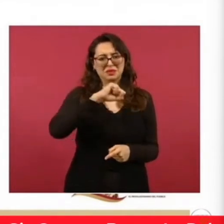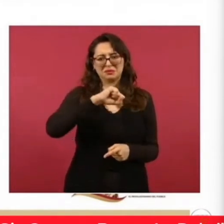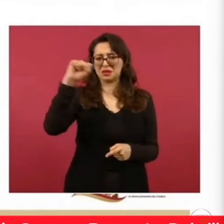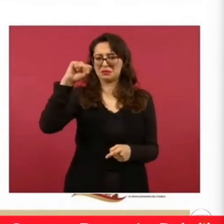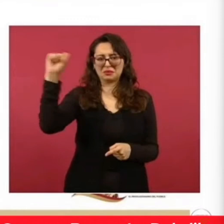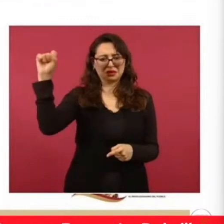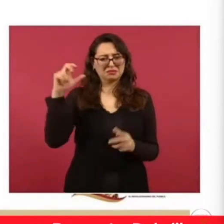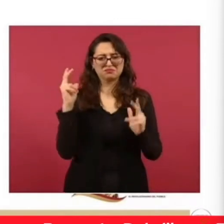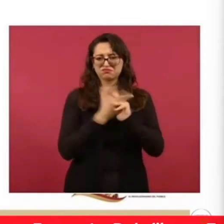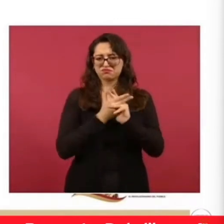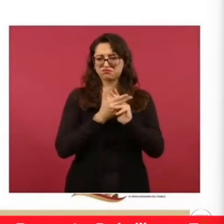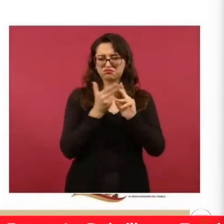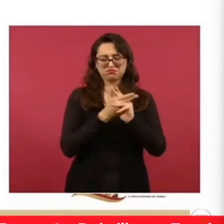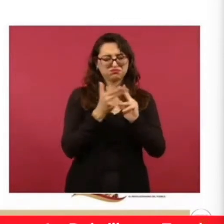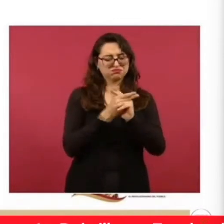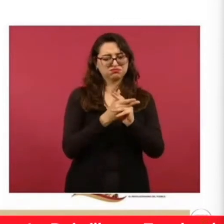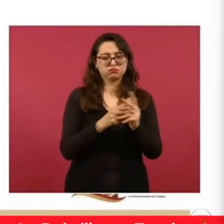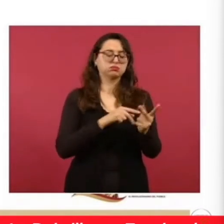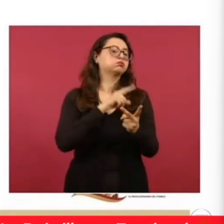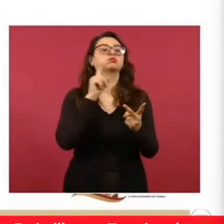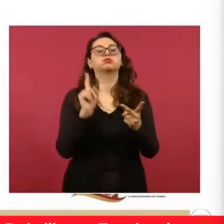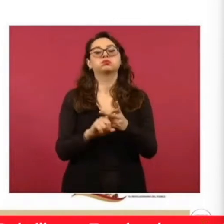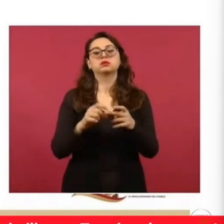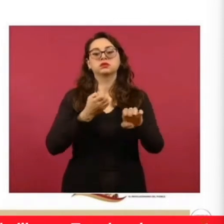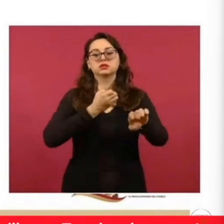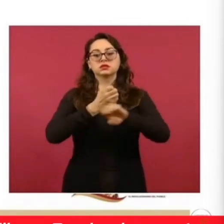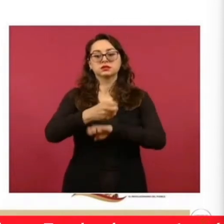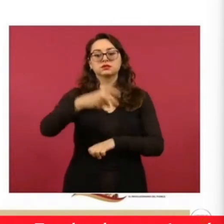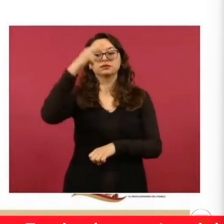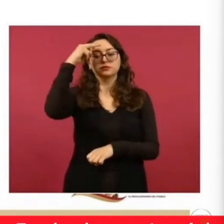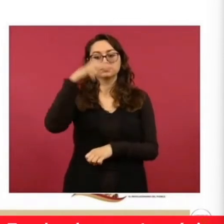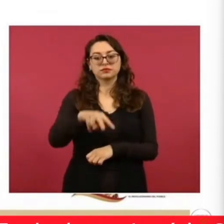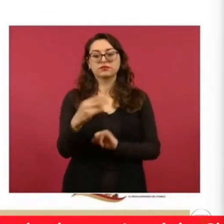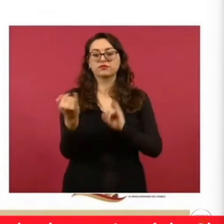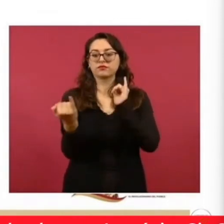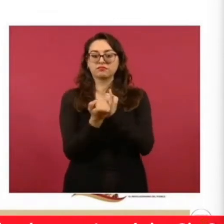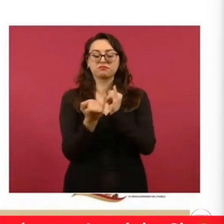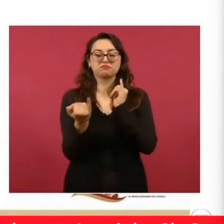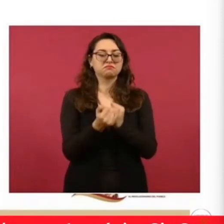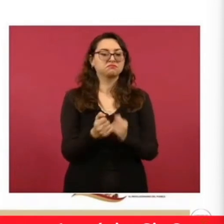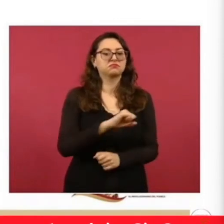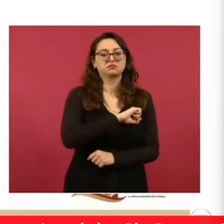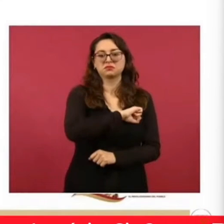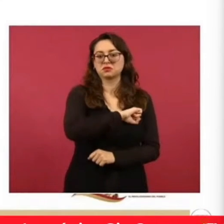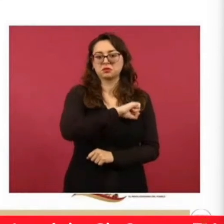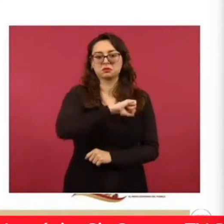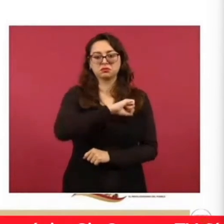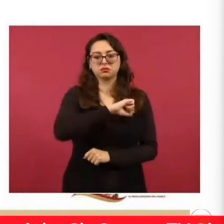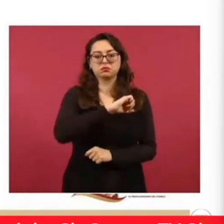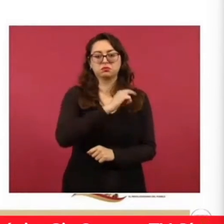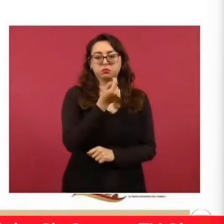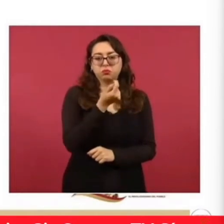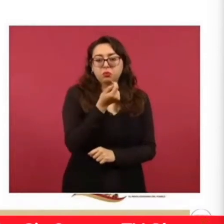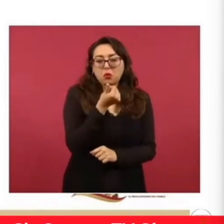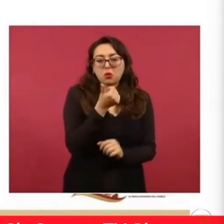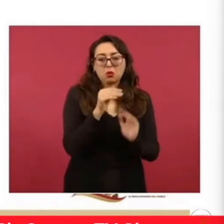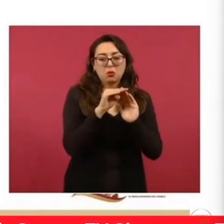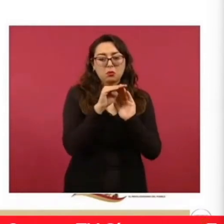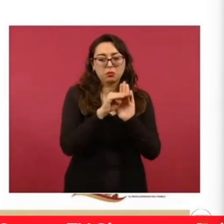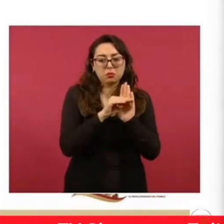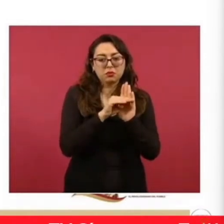meses el estado de México que los últimos dos meses ha tenido un decremento